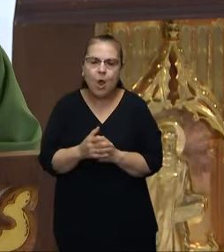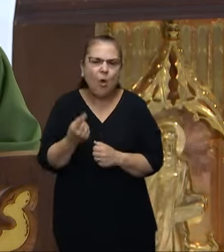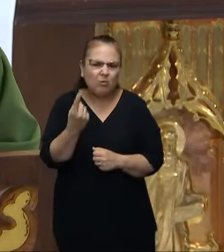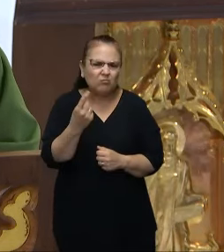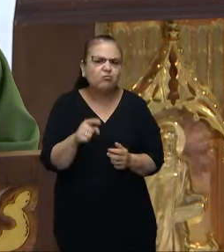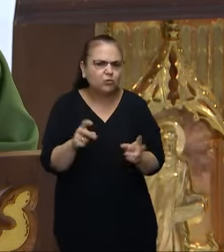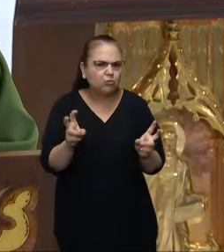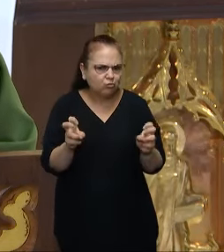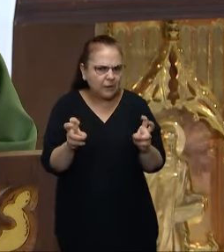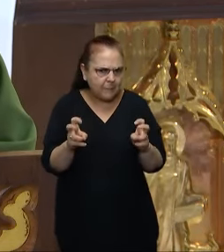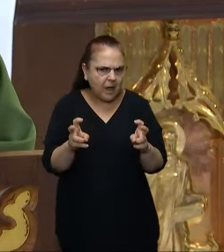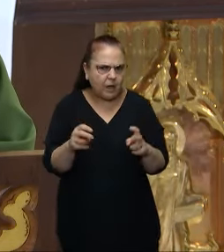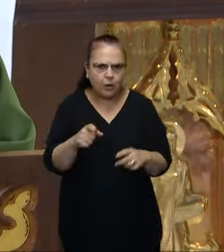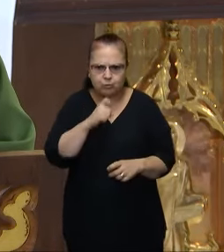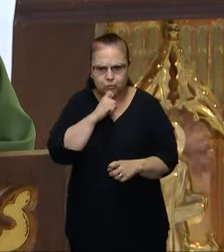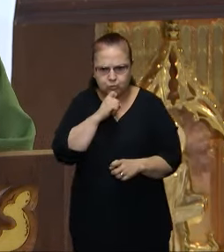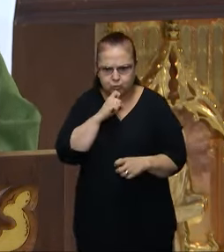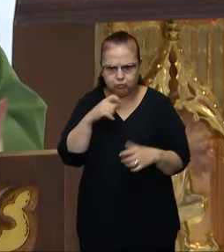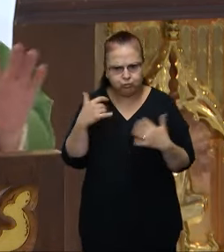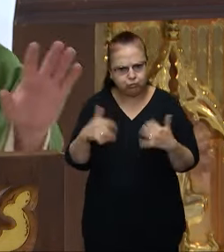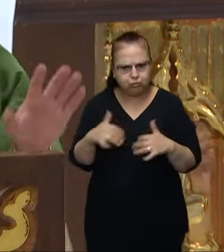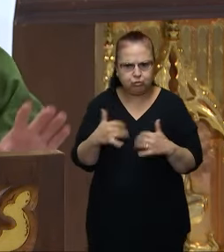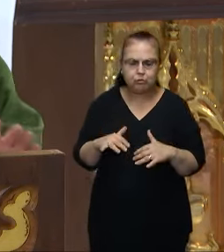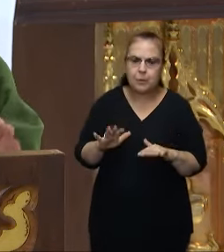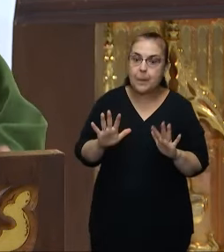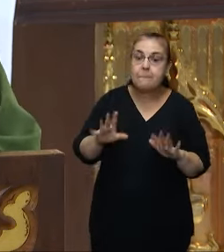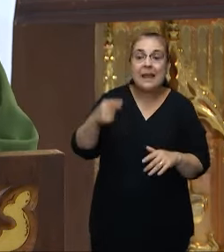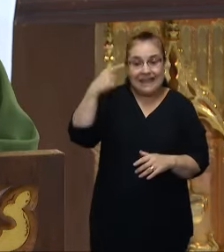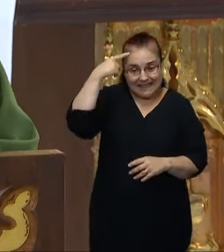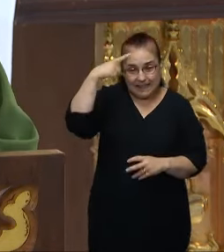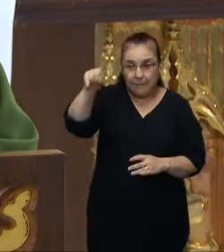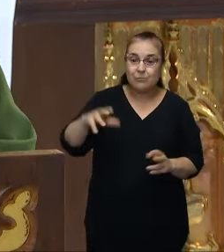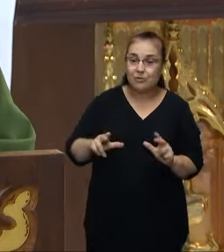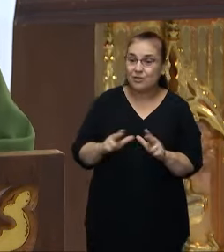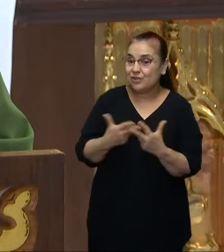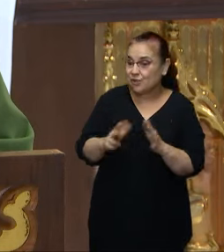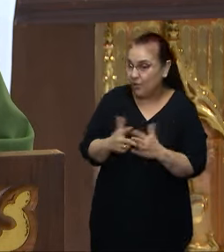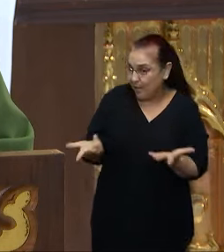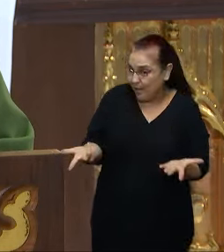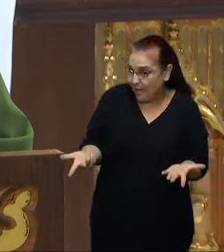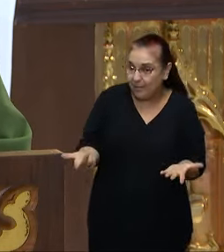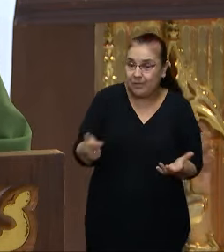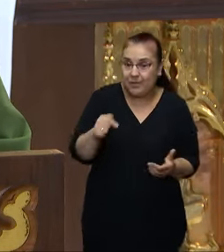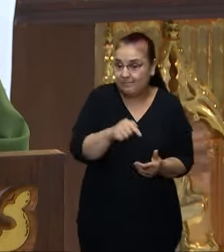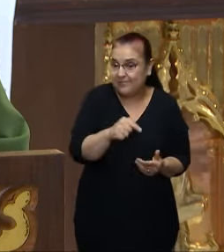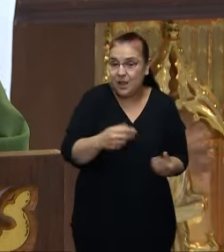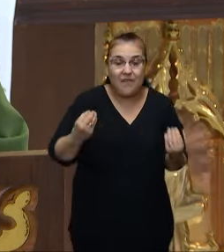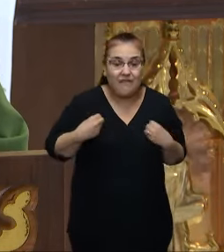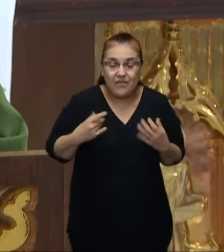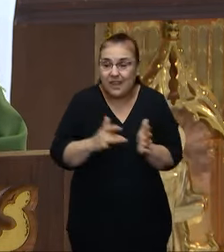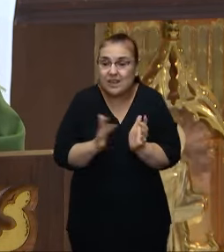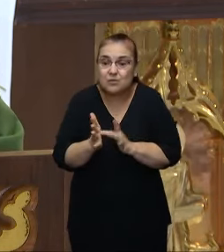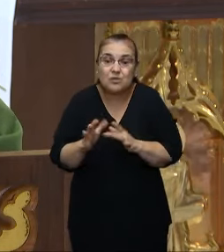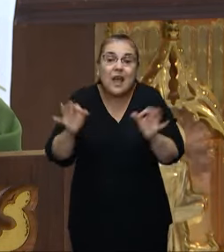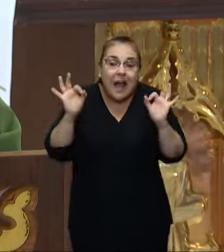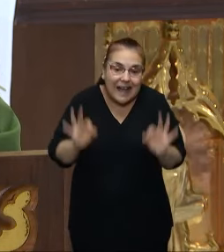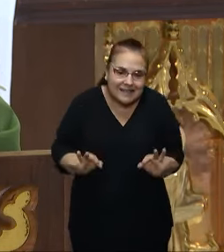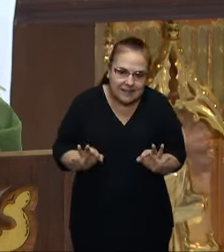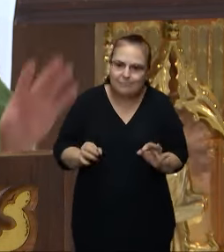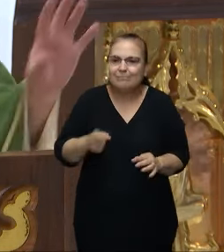tema también muy complejo Pero bueno sabemos que la sociedad en la que le tocó vivir a Jesús era una sociedad así de